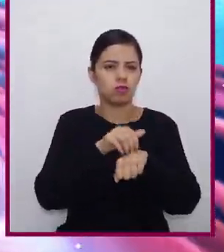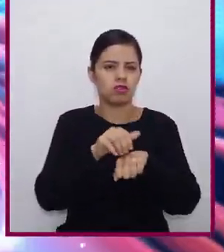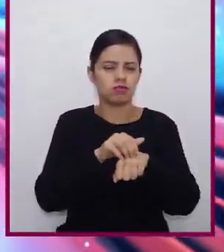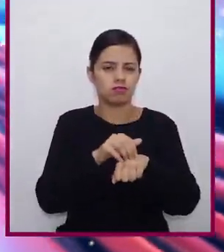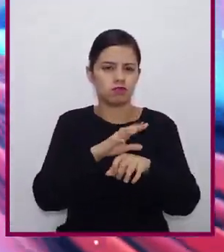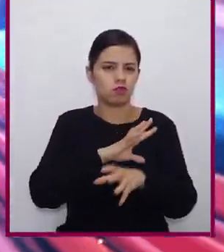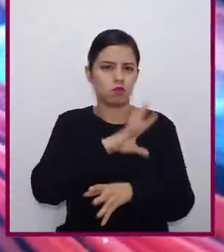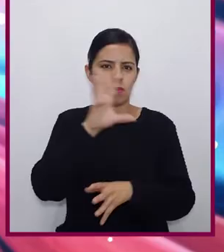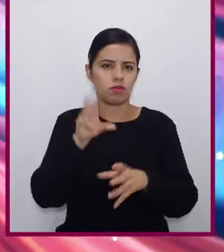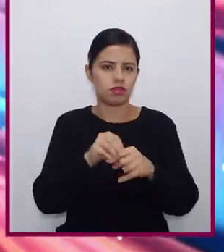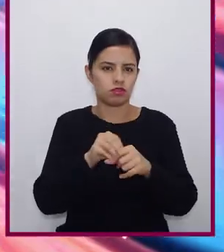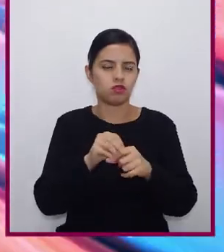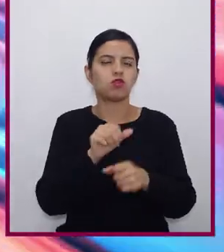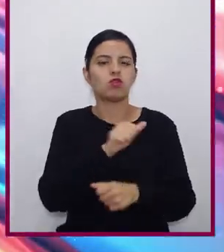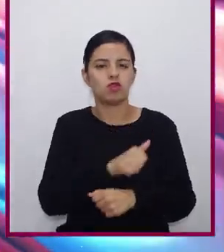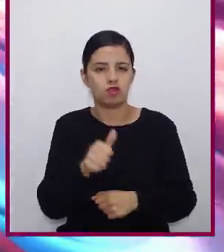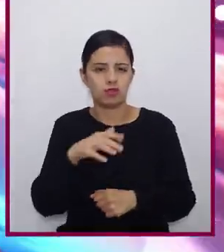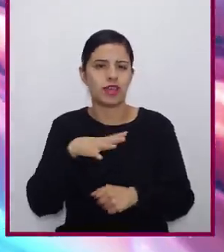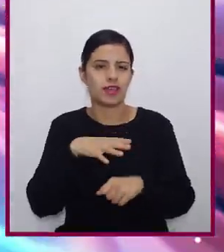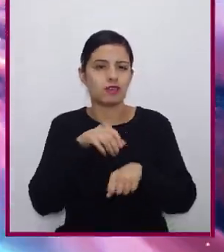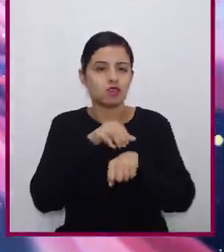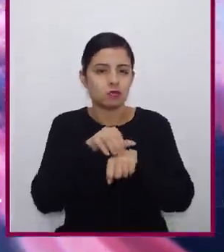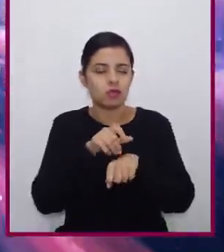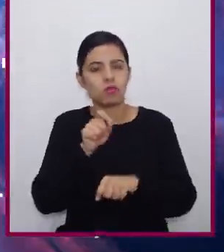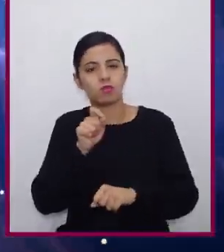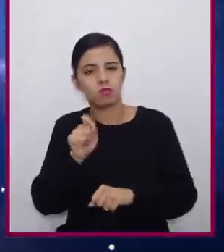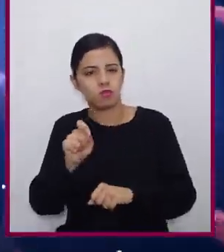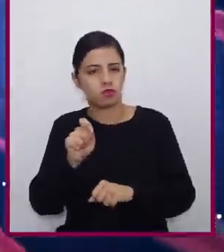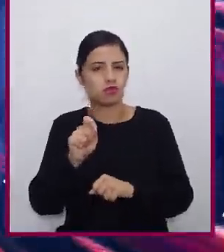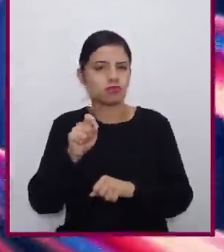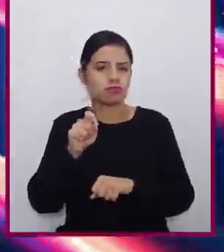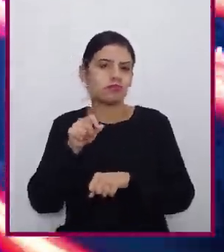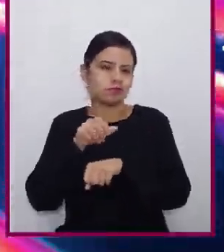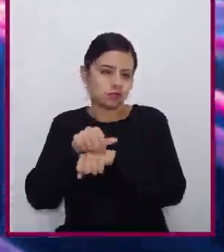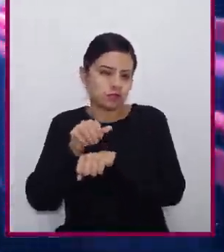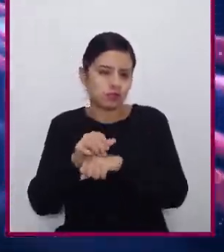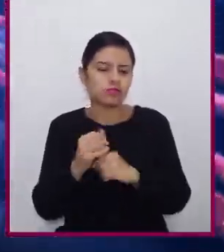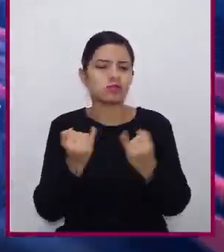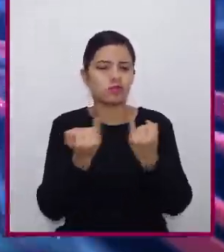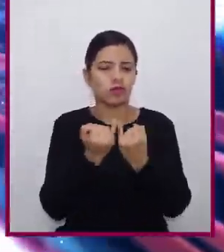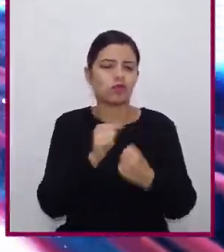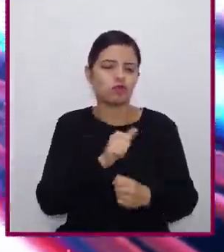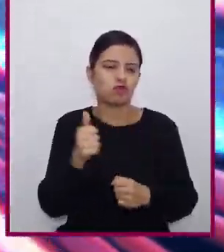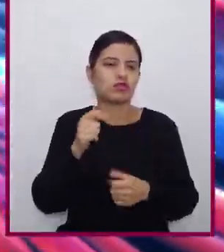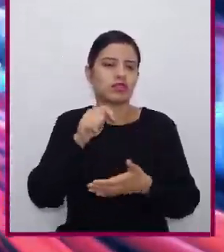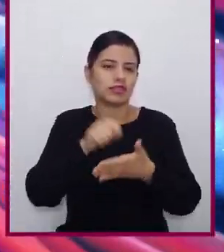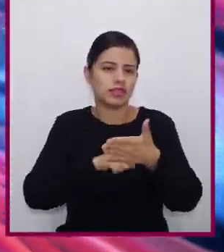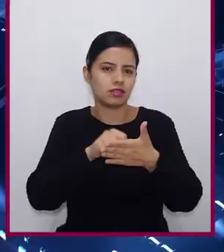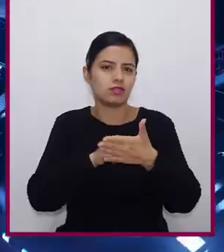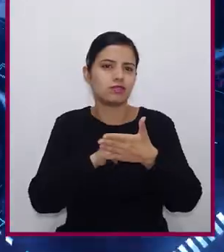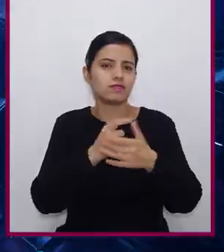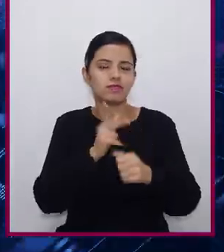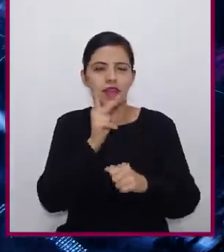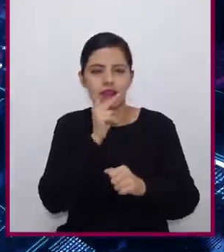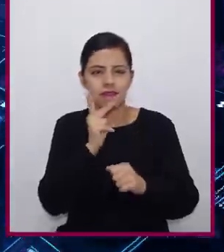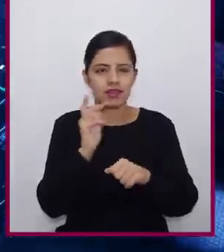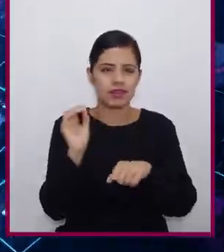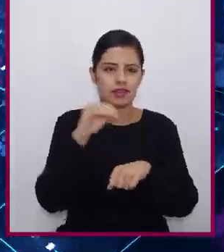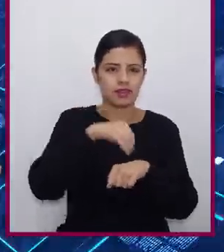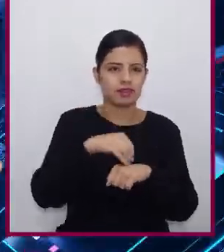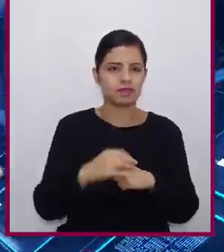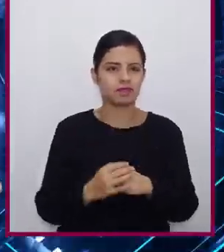Están las que guardan números decimales y las cadenas de texto que, como su nombre lo indica, contienen secuencias de palabras o textos. Oye,